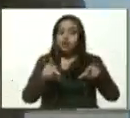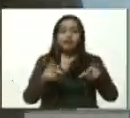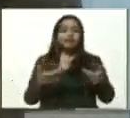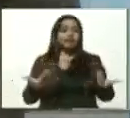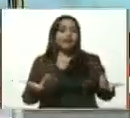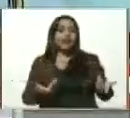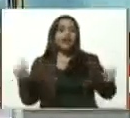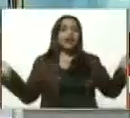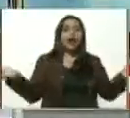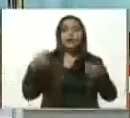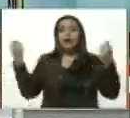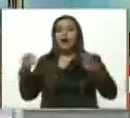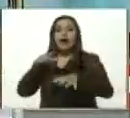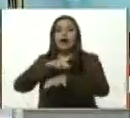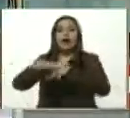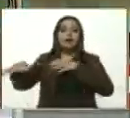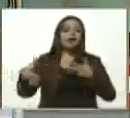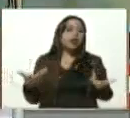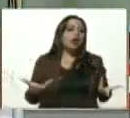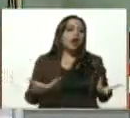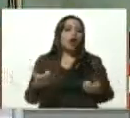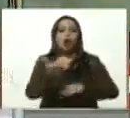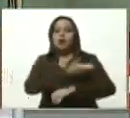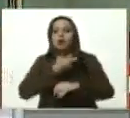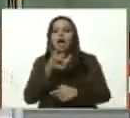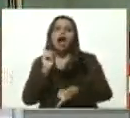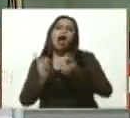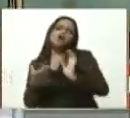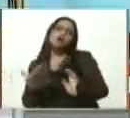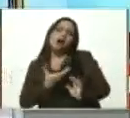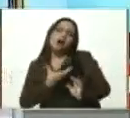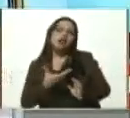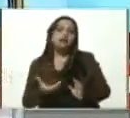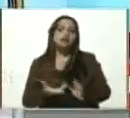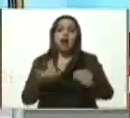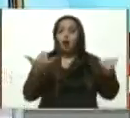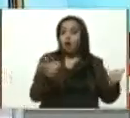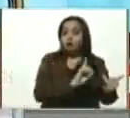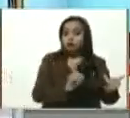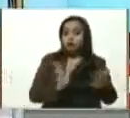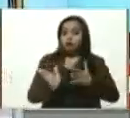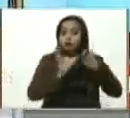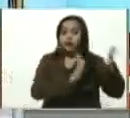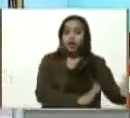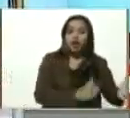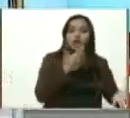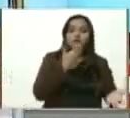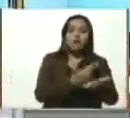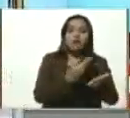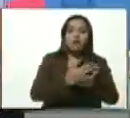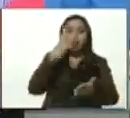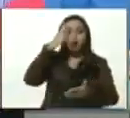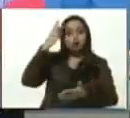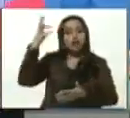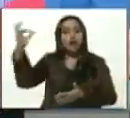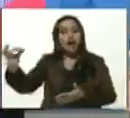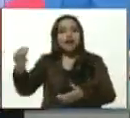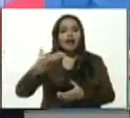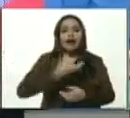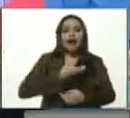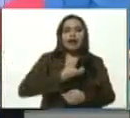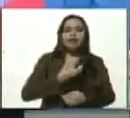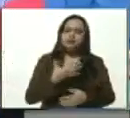una campaña general de gobernadores, a veces algunos alcaldes, ahora no, hay propuestas también de concejales y de alcaldes